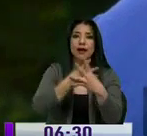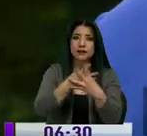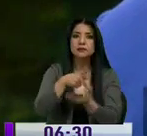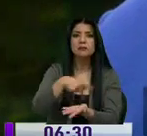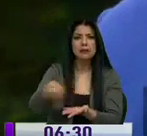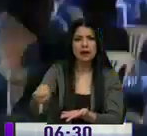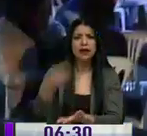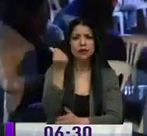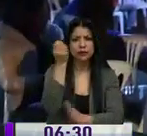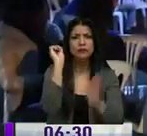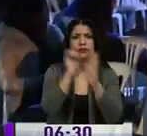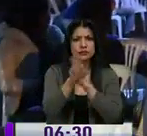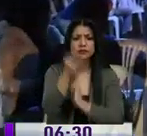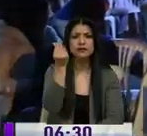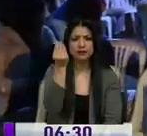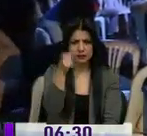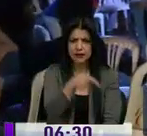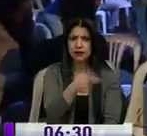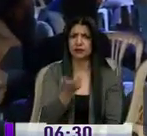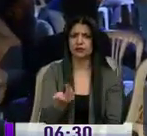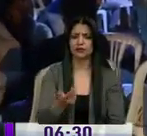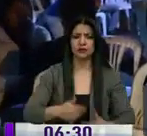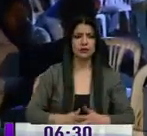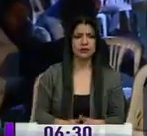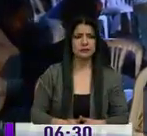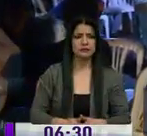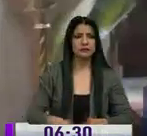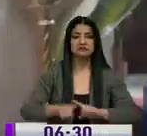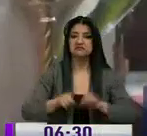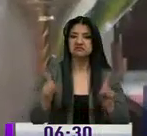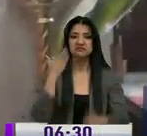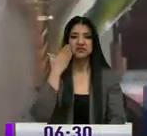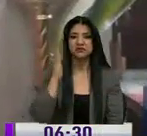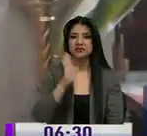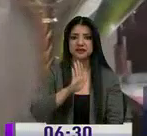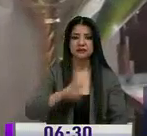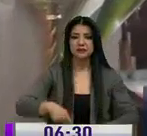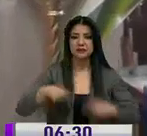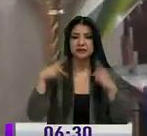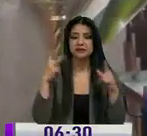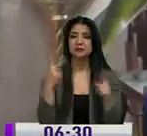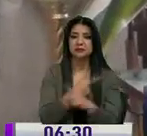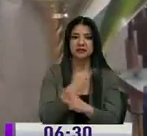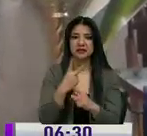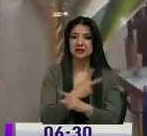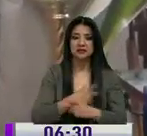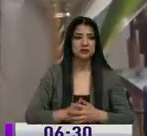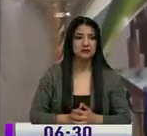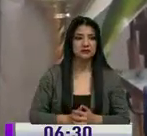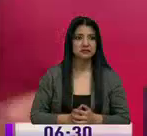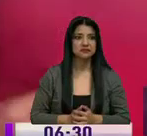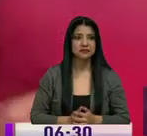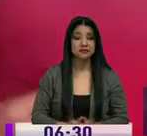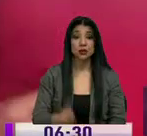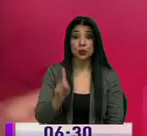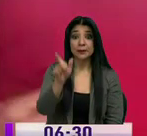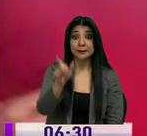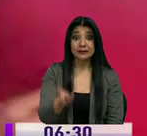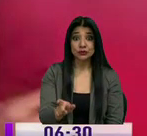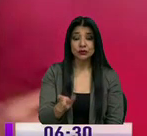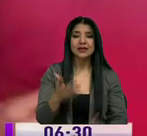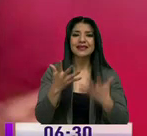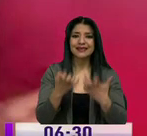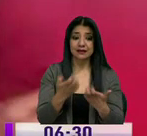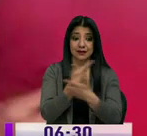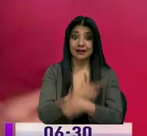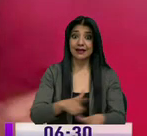el dinero sin embargo no pensaron que sus vidas terminarían así sobre todo porque uno de ellos aspiraba a salir de prisión